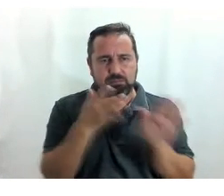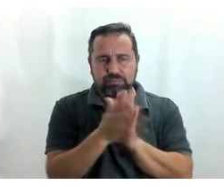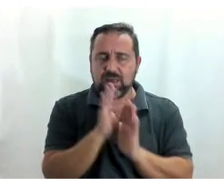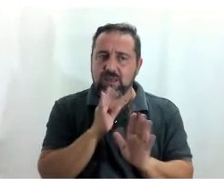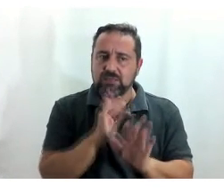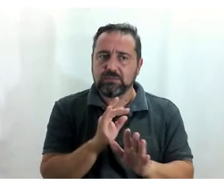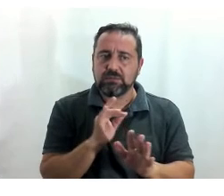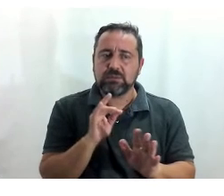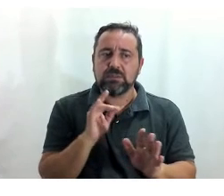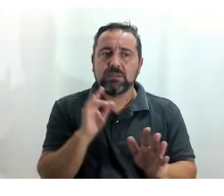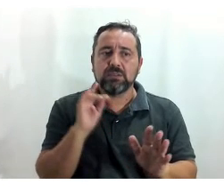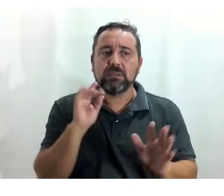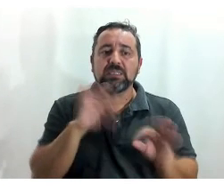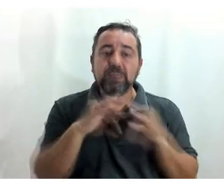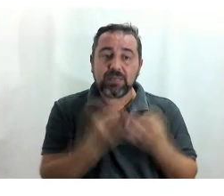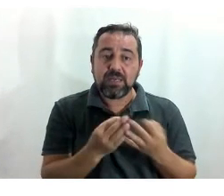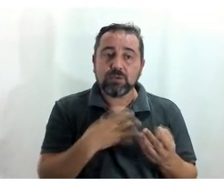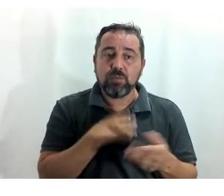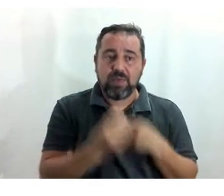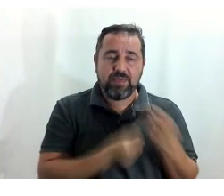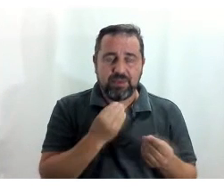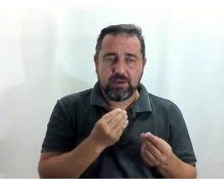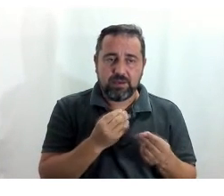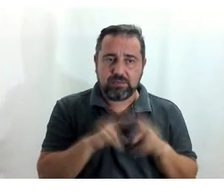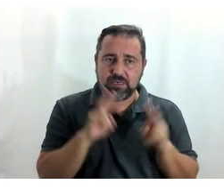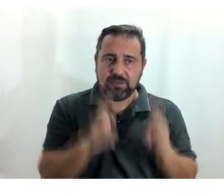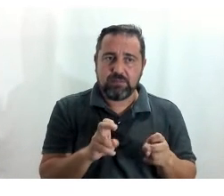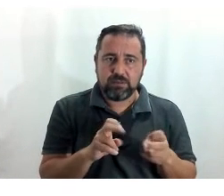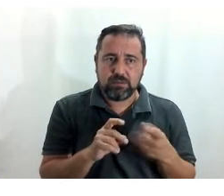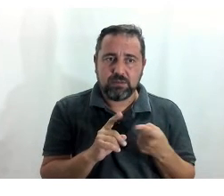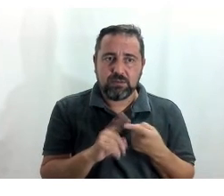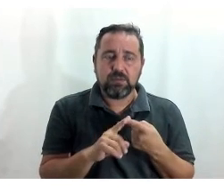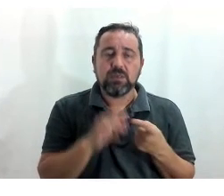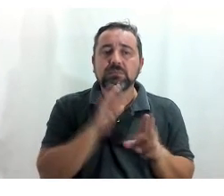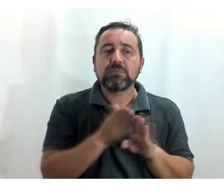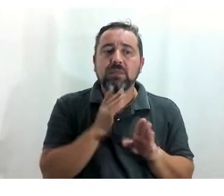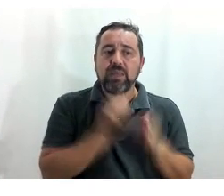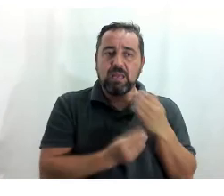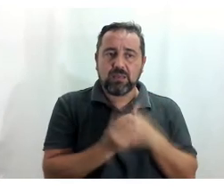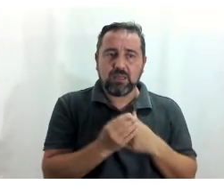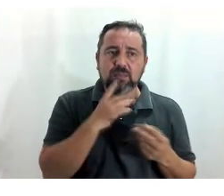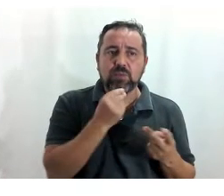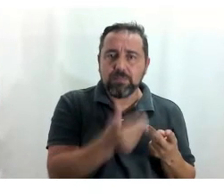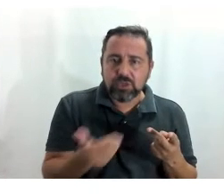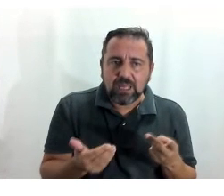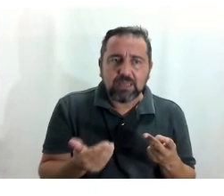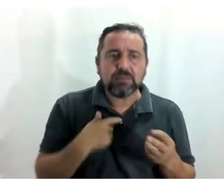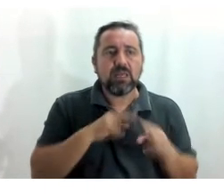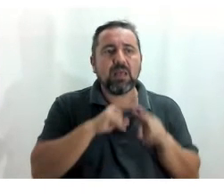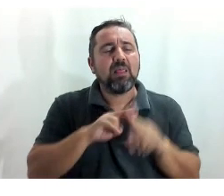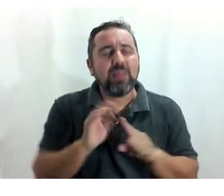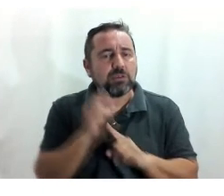seminario. El diagnóstico genético lo podemos hacer inicialmente, un screening neonatal importante para diagnosticar